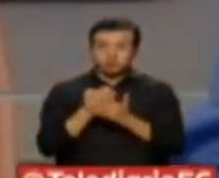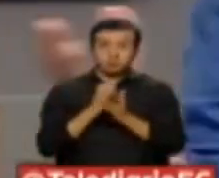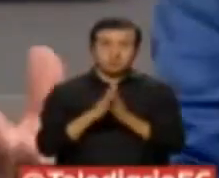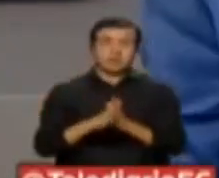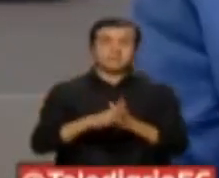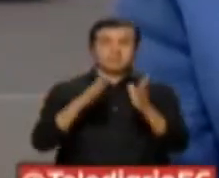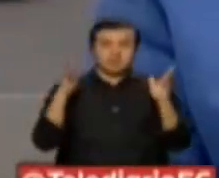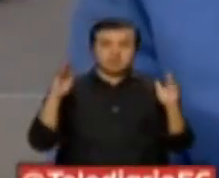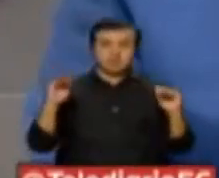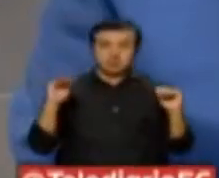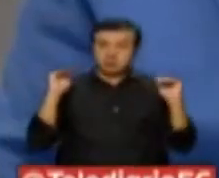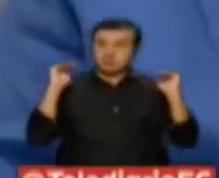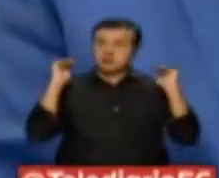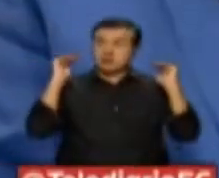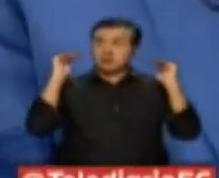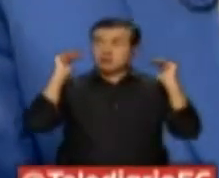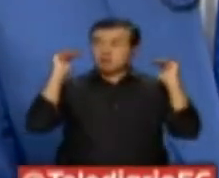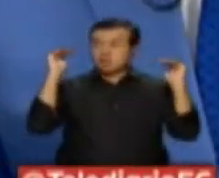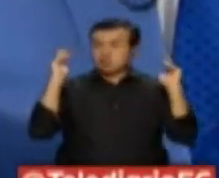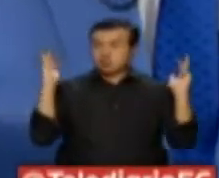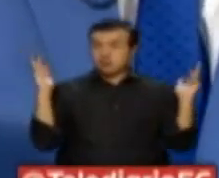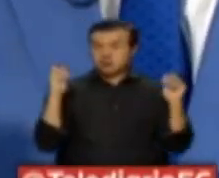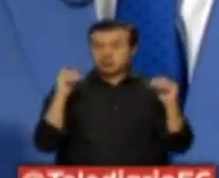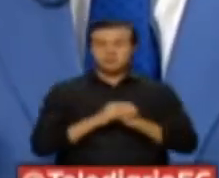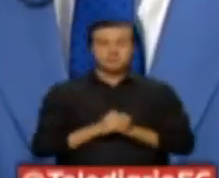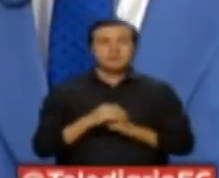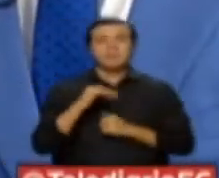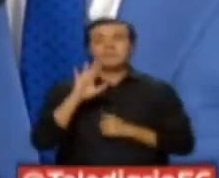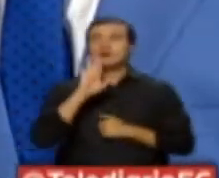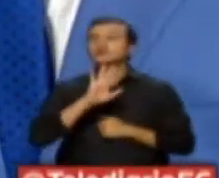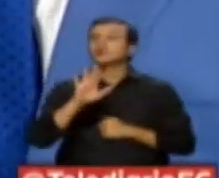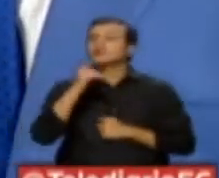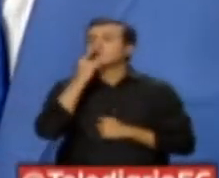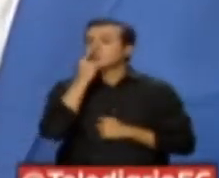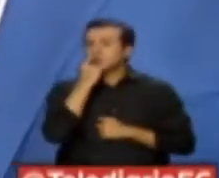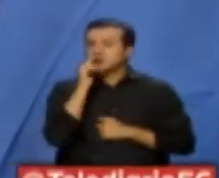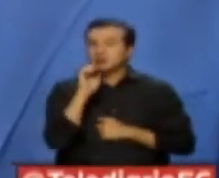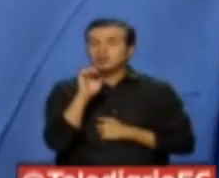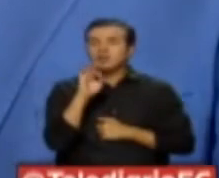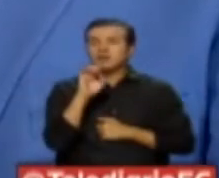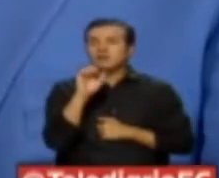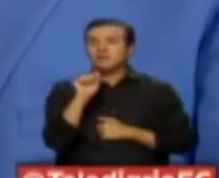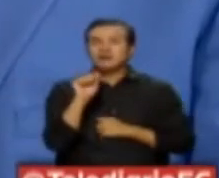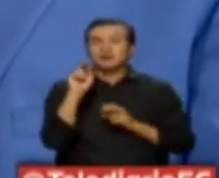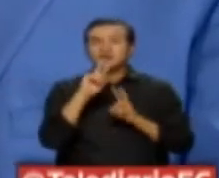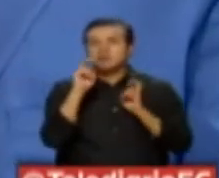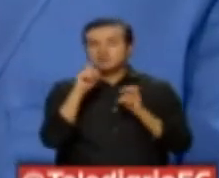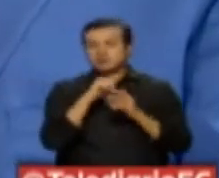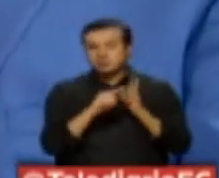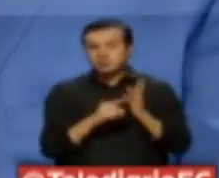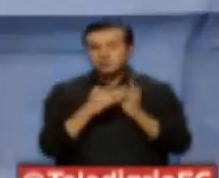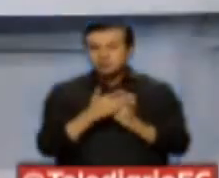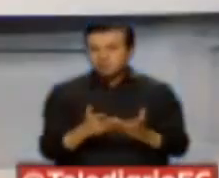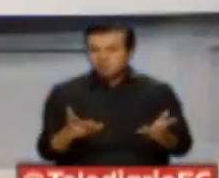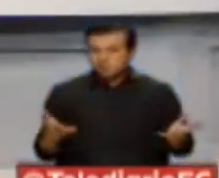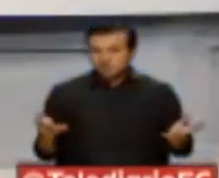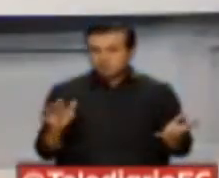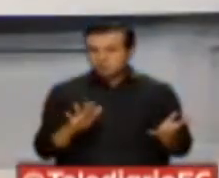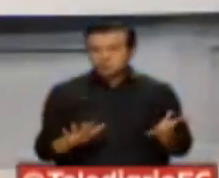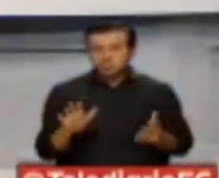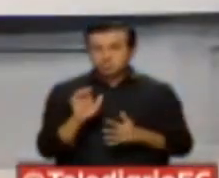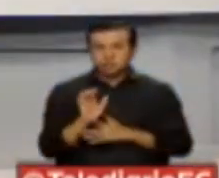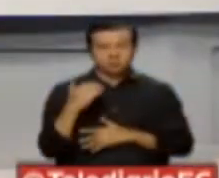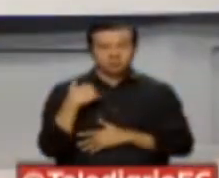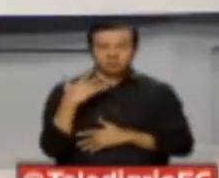fuerte dentro de esta asociación lo que más les interesa a los países del eftá son materias primas bienes de capital que no se produce en el